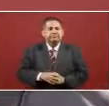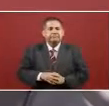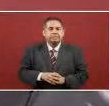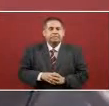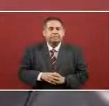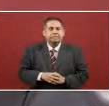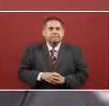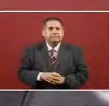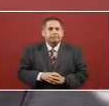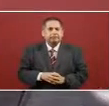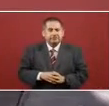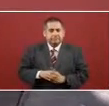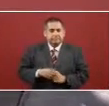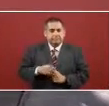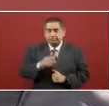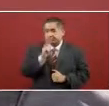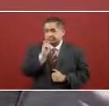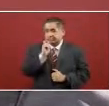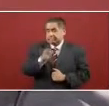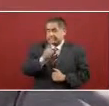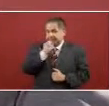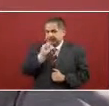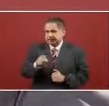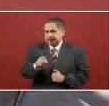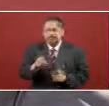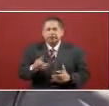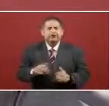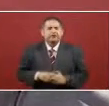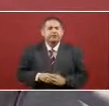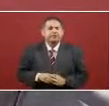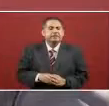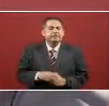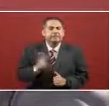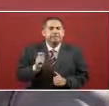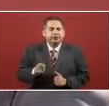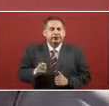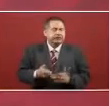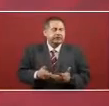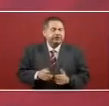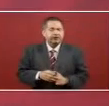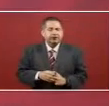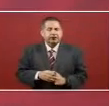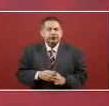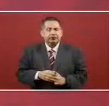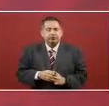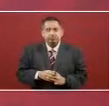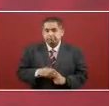Esto también significa que no se va